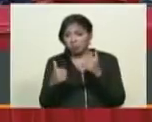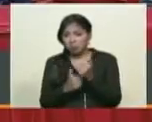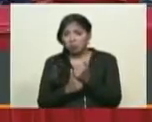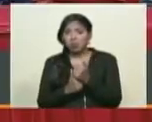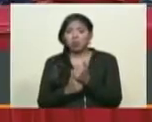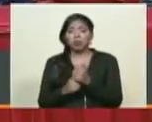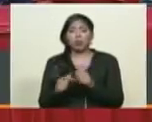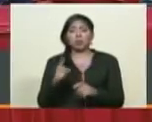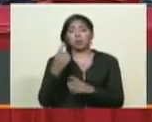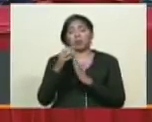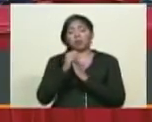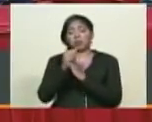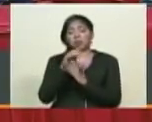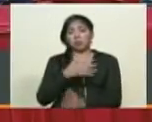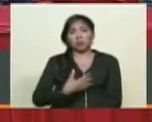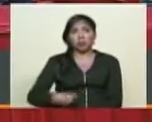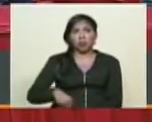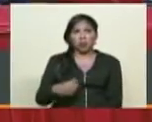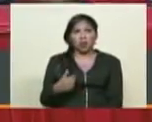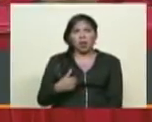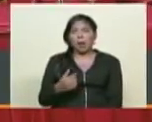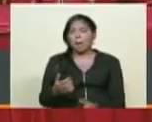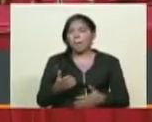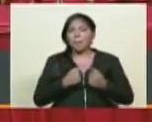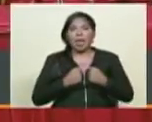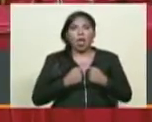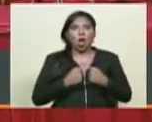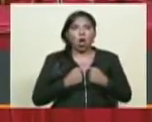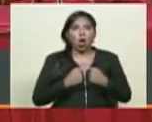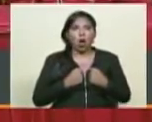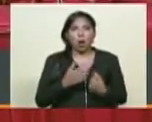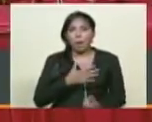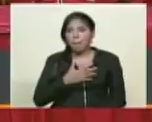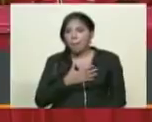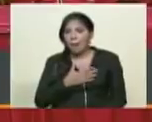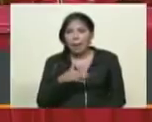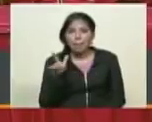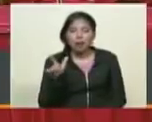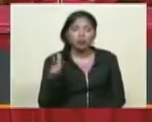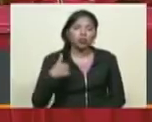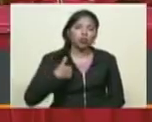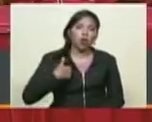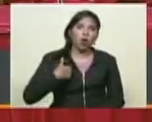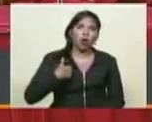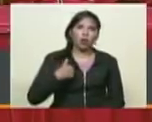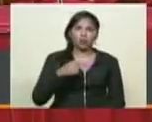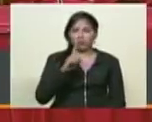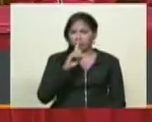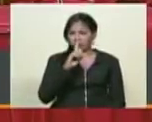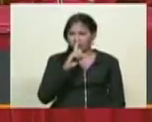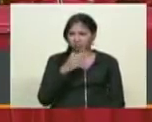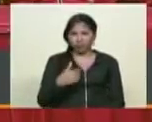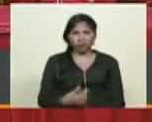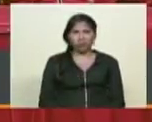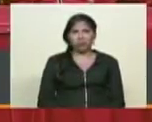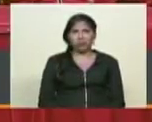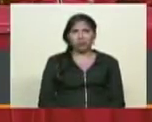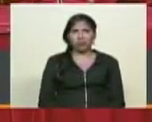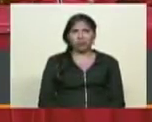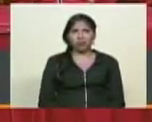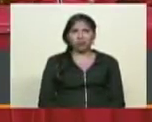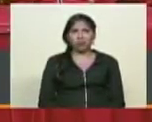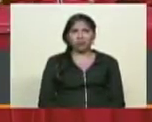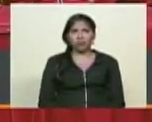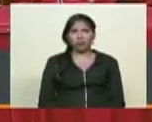Es que nadie puede sentirse que este cargo es mío, y si no estoy en ese cargo no va a funcionar, porque yo soy el que se la sabe. Mira, te voy a decir, ni Darío, pues, que es